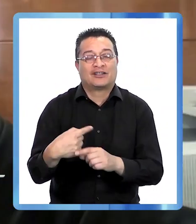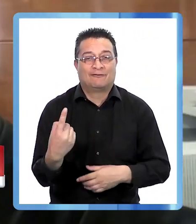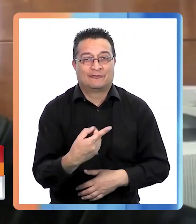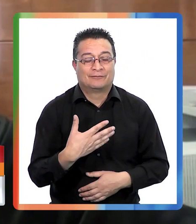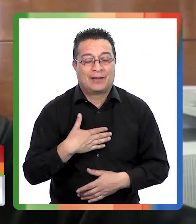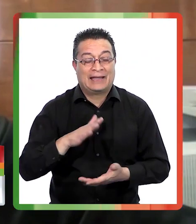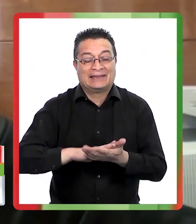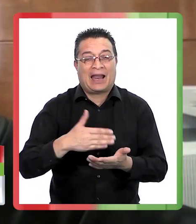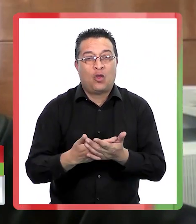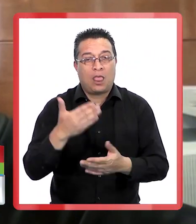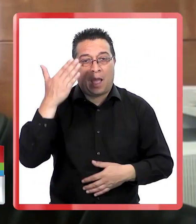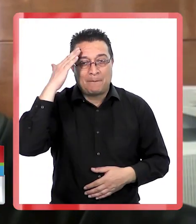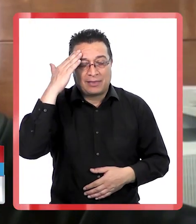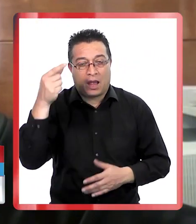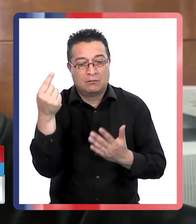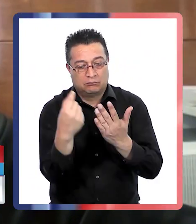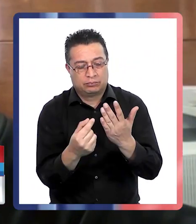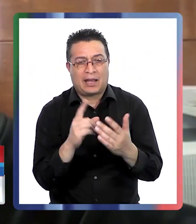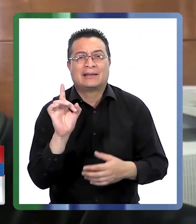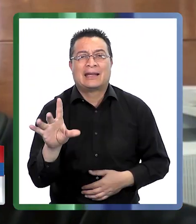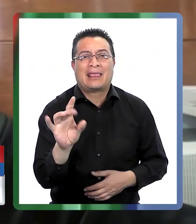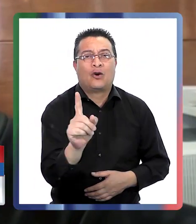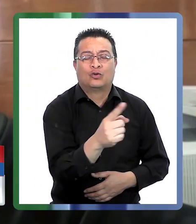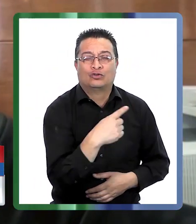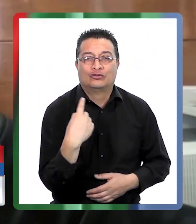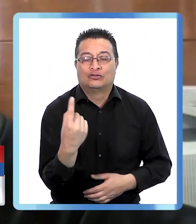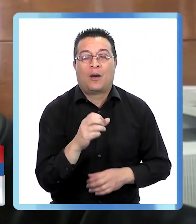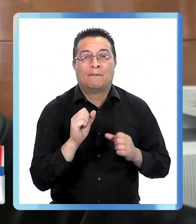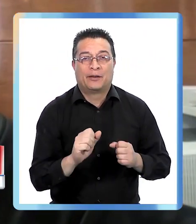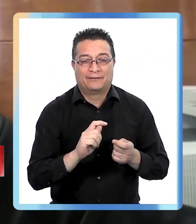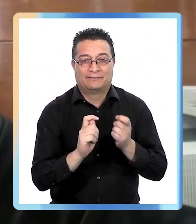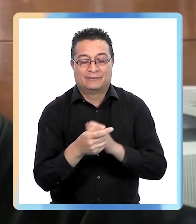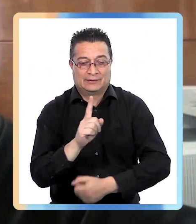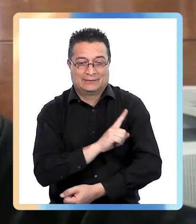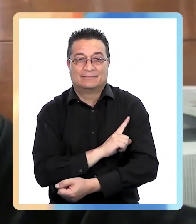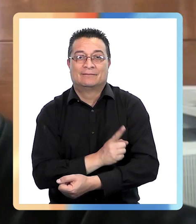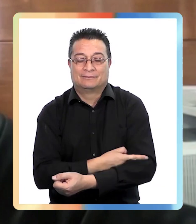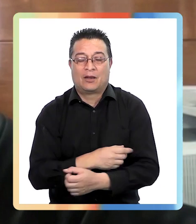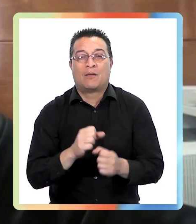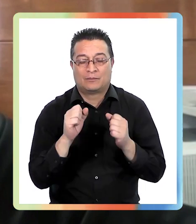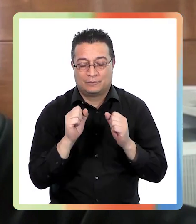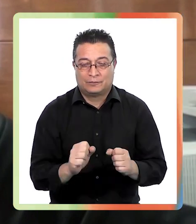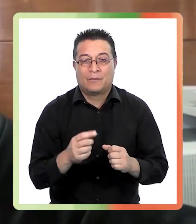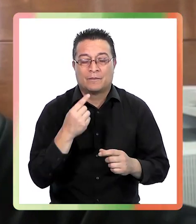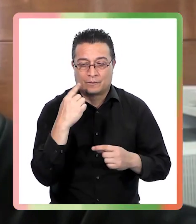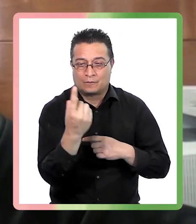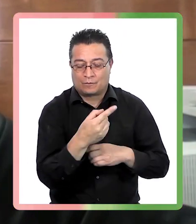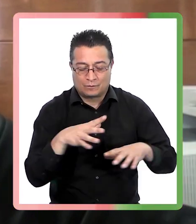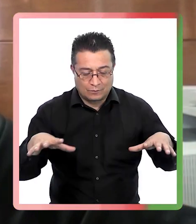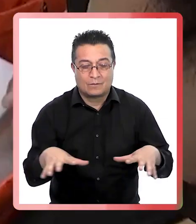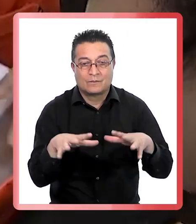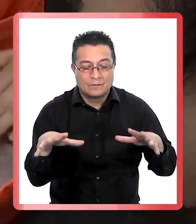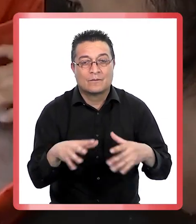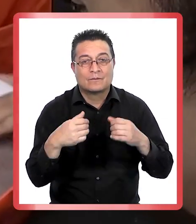contribuyente a la salud mental, a los rendimientos que cada uno de nosotros también pueda tener, a la energía con la que ahí le pone todo